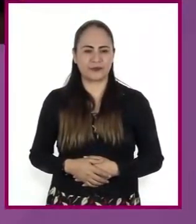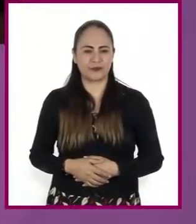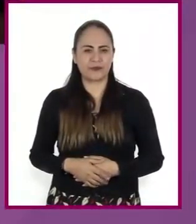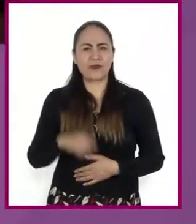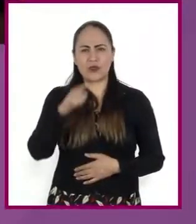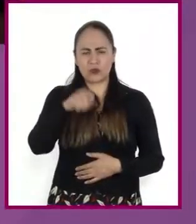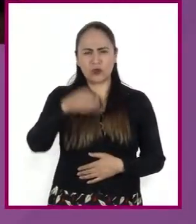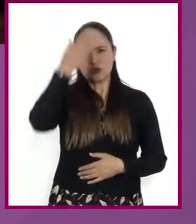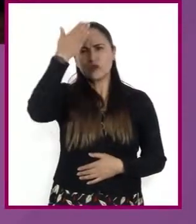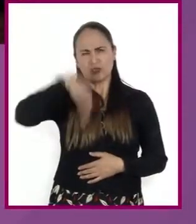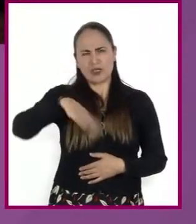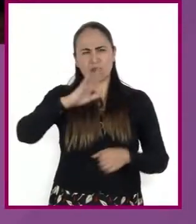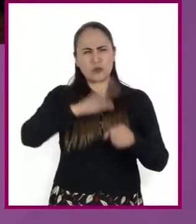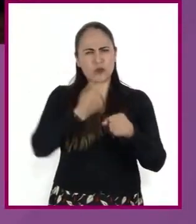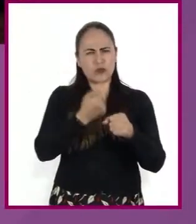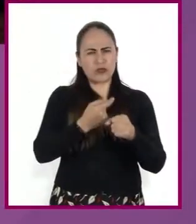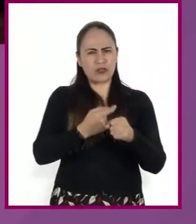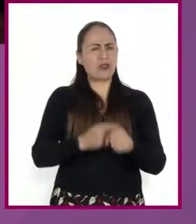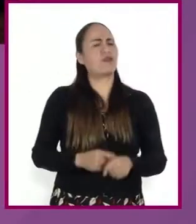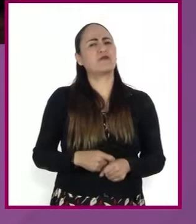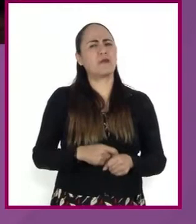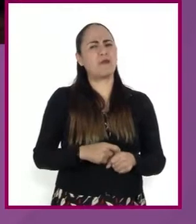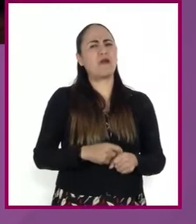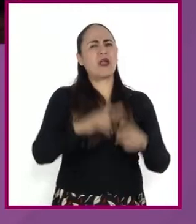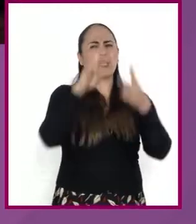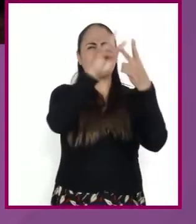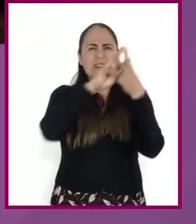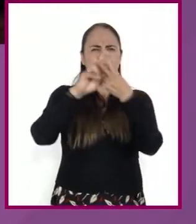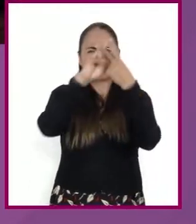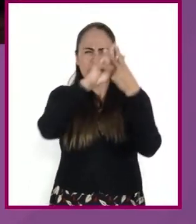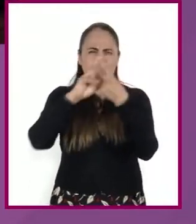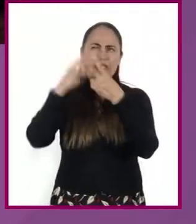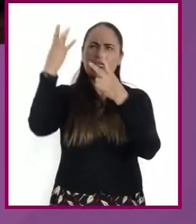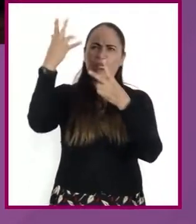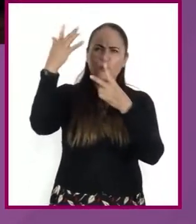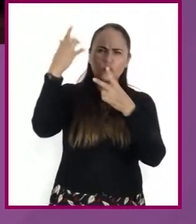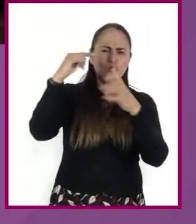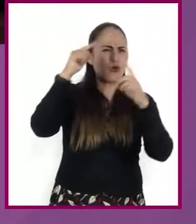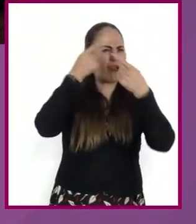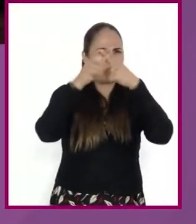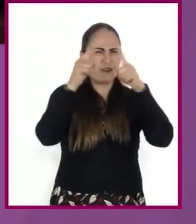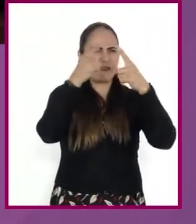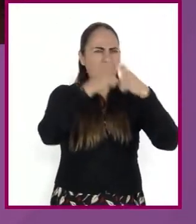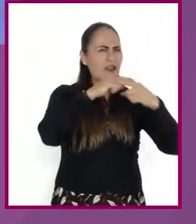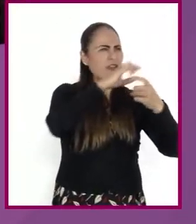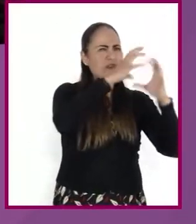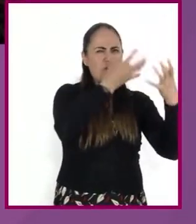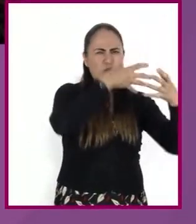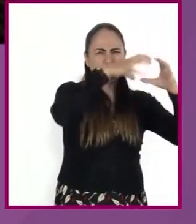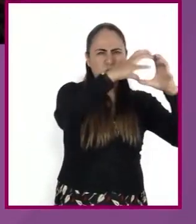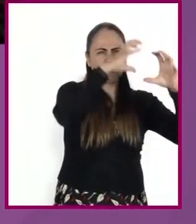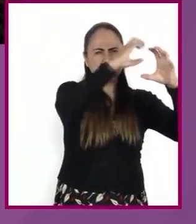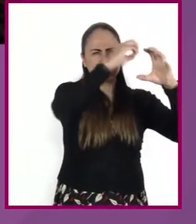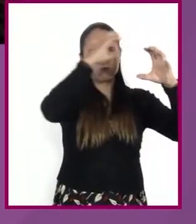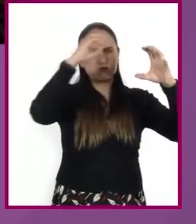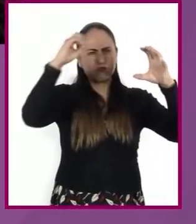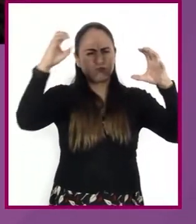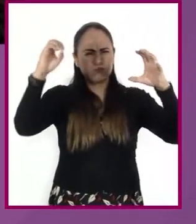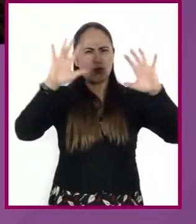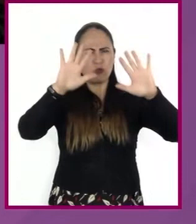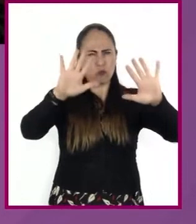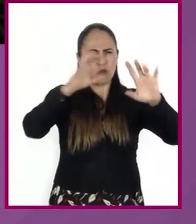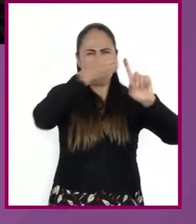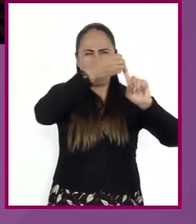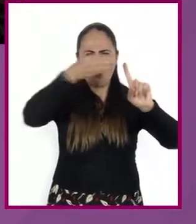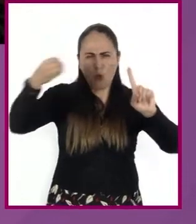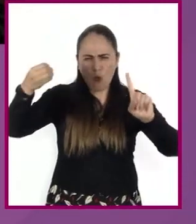¿Sabes por qué los planetas, las estrellas y los demás cuerpos celestes se mantienen en el universo? ¿Crees que tenga algo